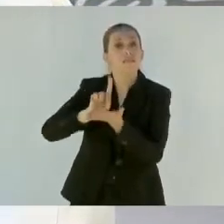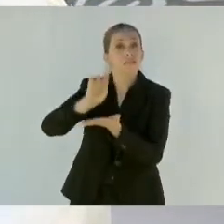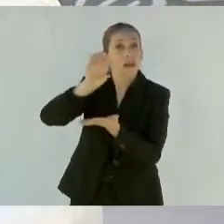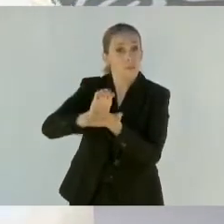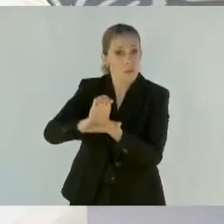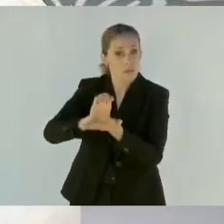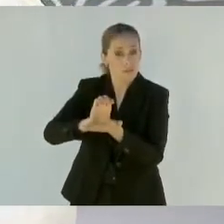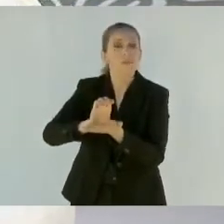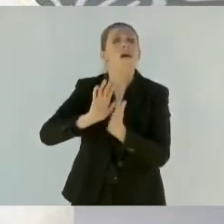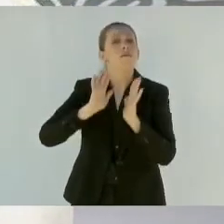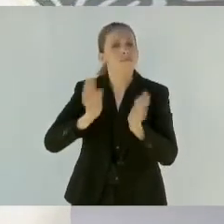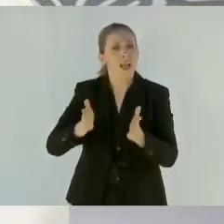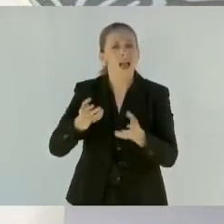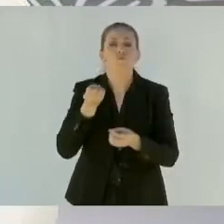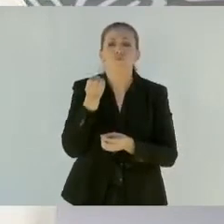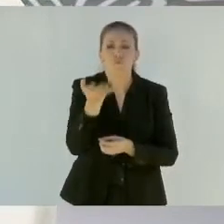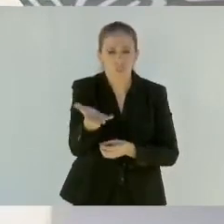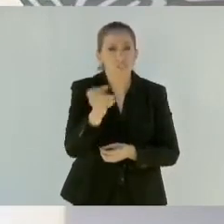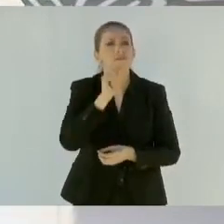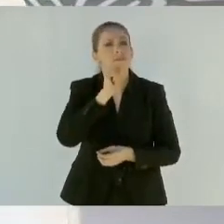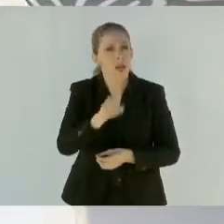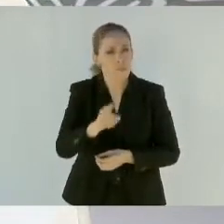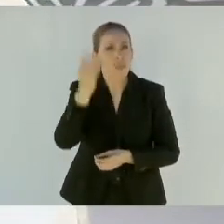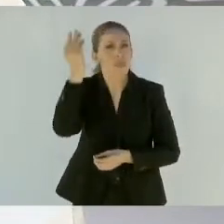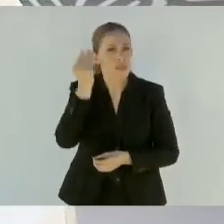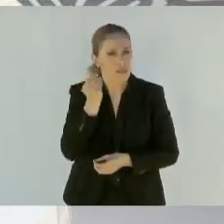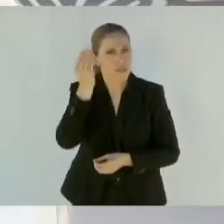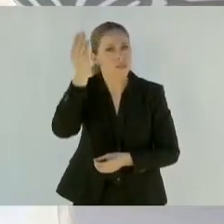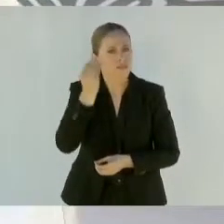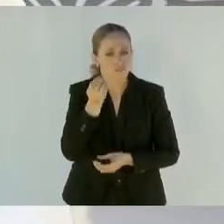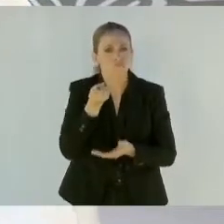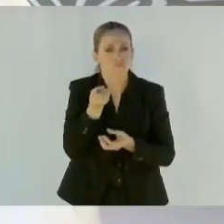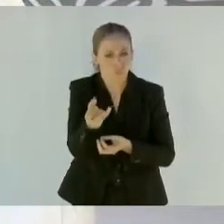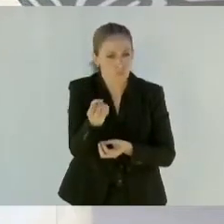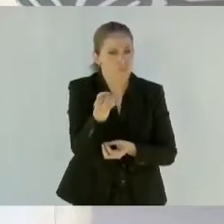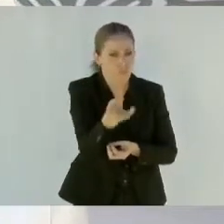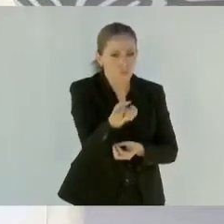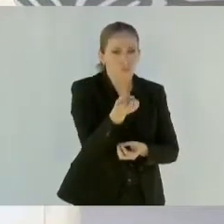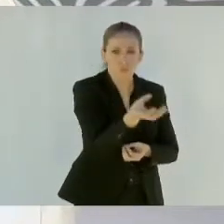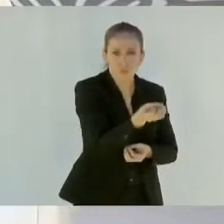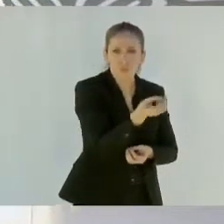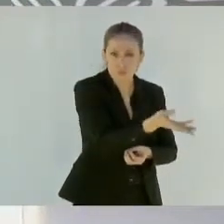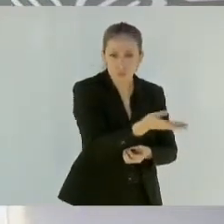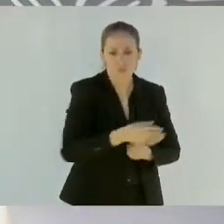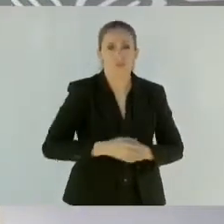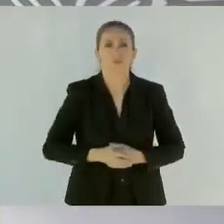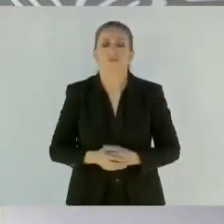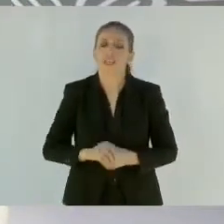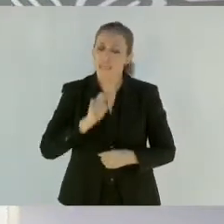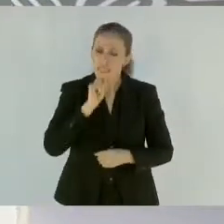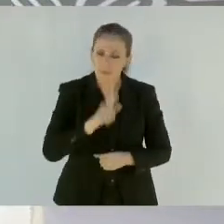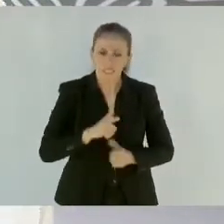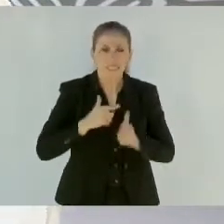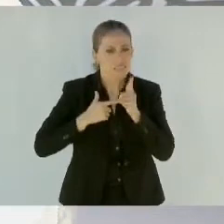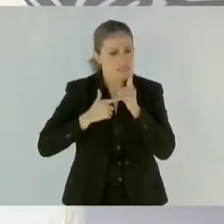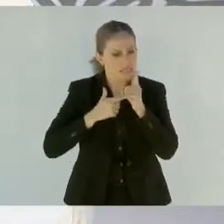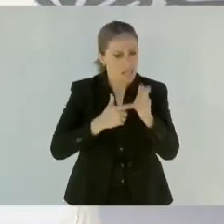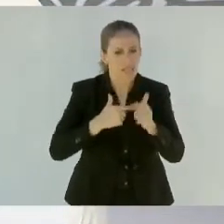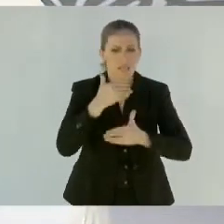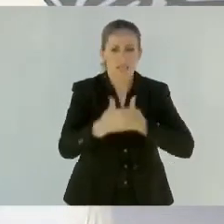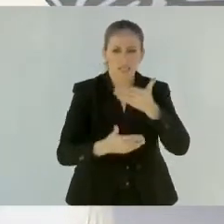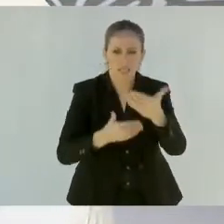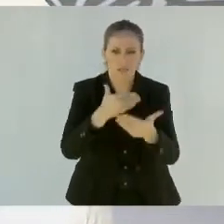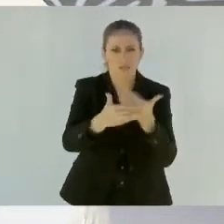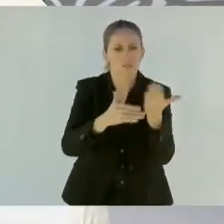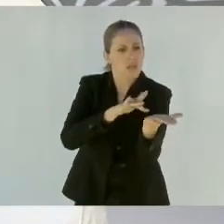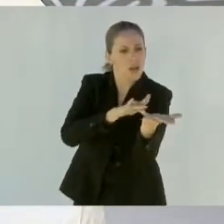Vamos también a seguir apoyando toda la actividad